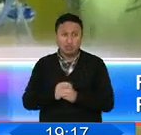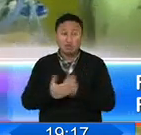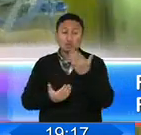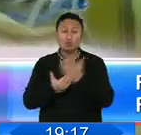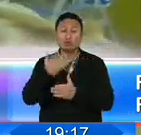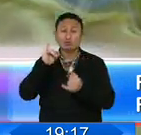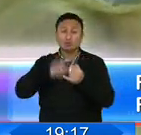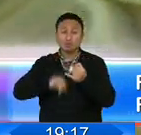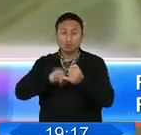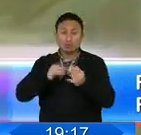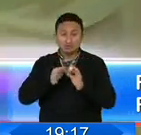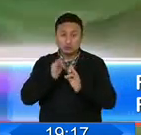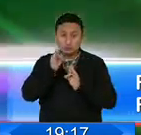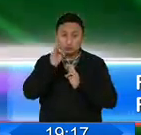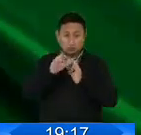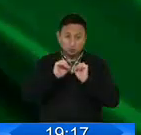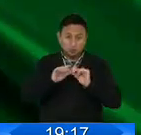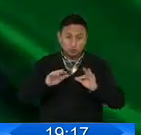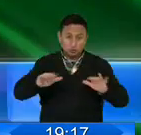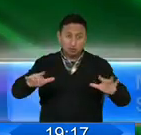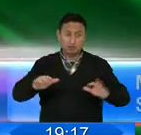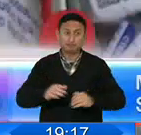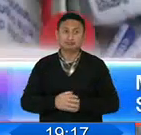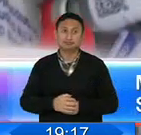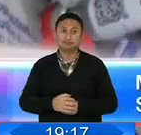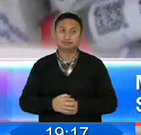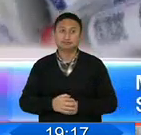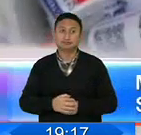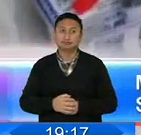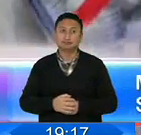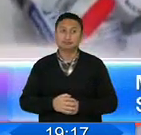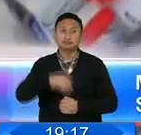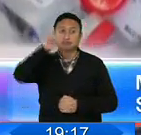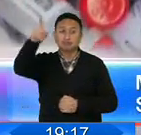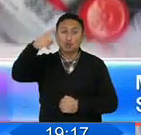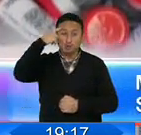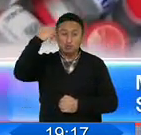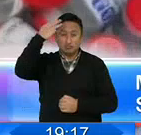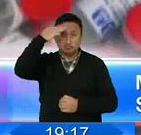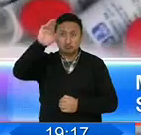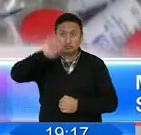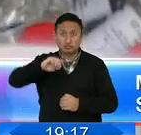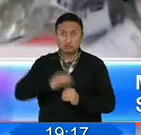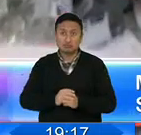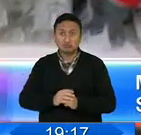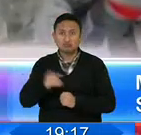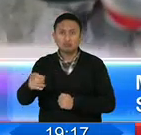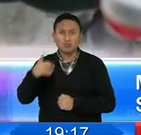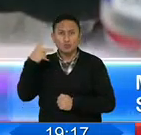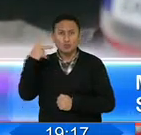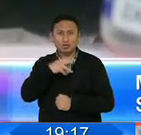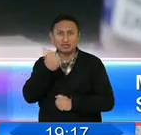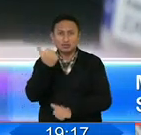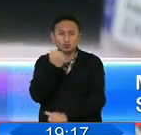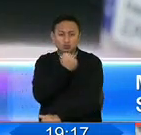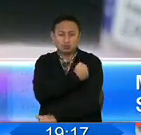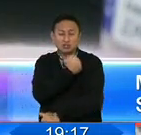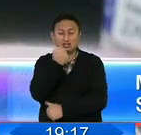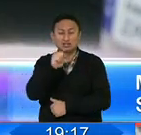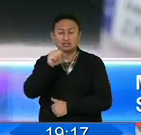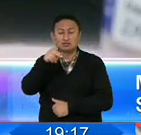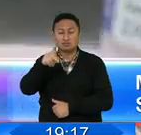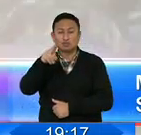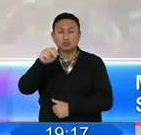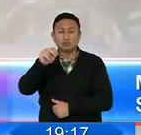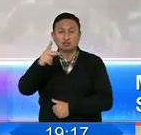británica avance. El gobierno mexicano decomisó un cargamento de vacunas falsas de Sputnik V contra el COVID-19